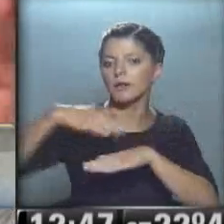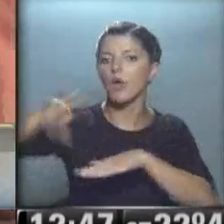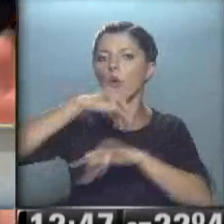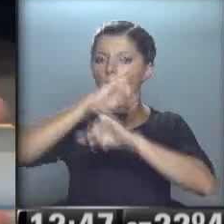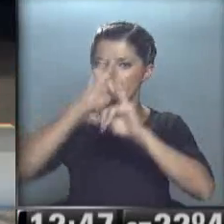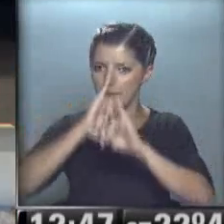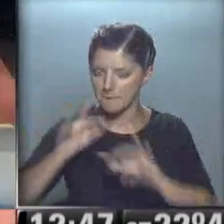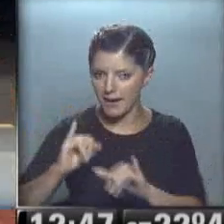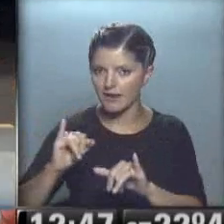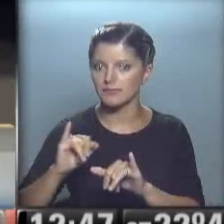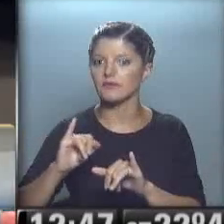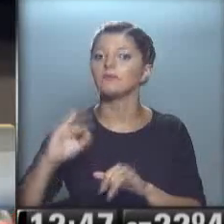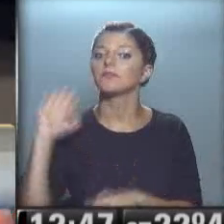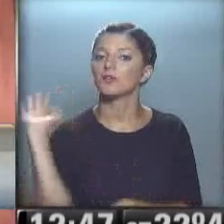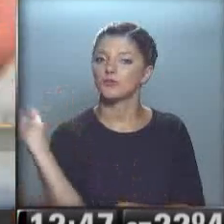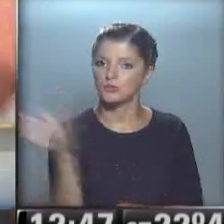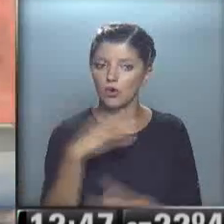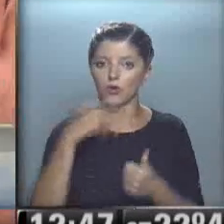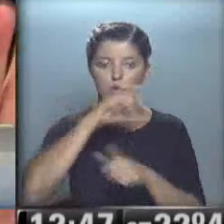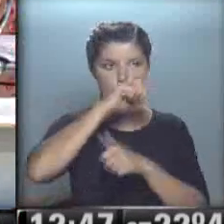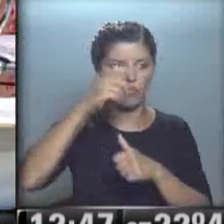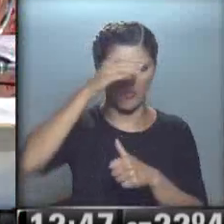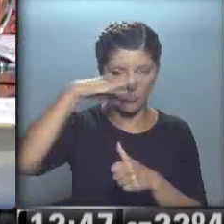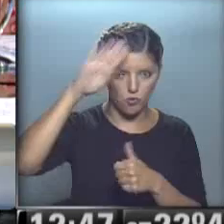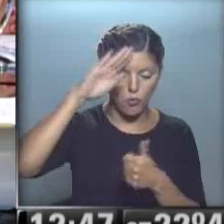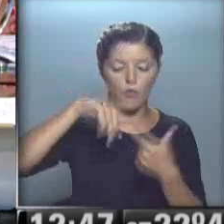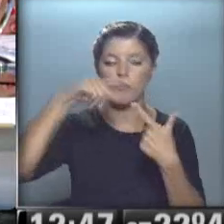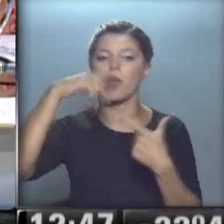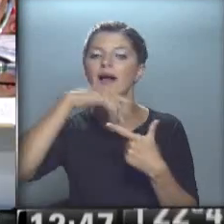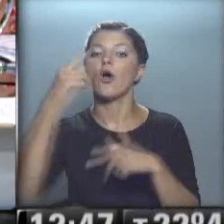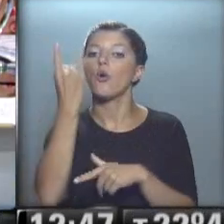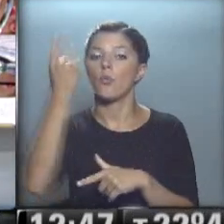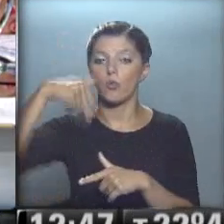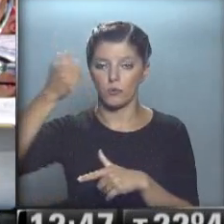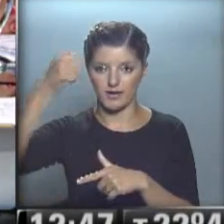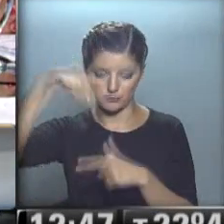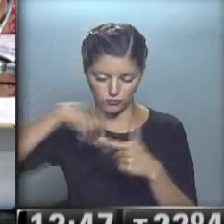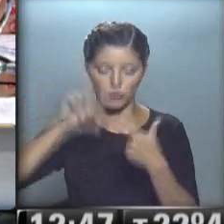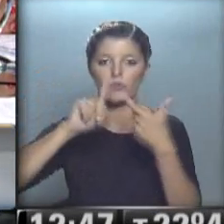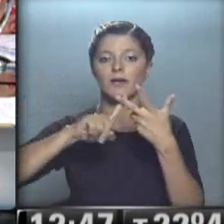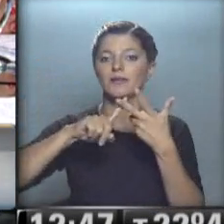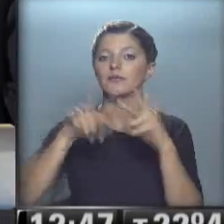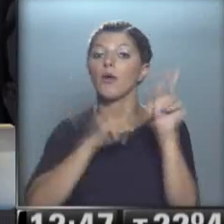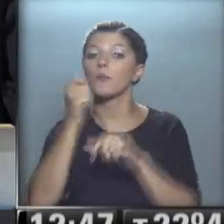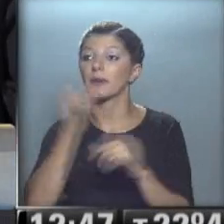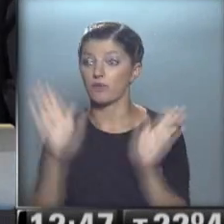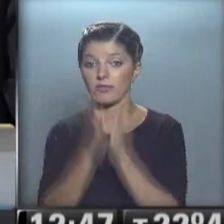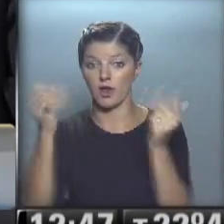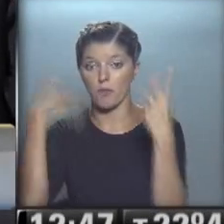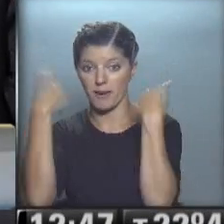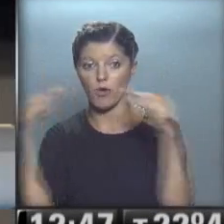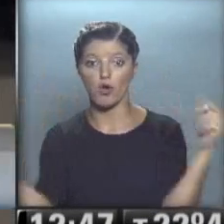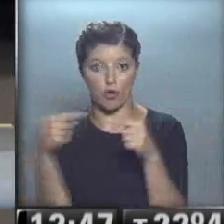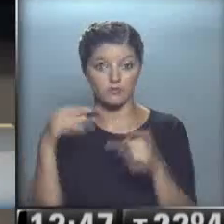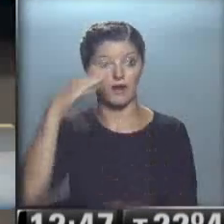celac a unasur a Cuba con portadas muy fuertes como el diario ABC de Paraguay en contra de la celac en contra de Cuba pero que